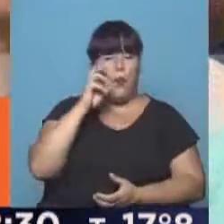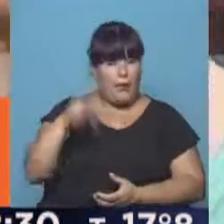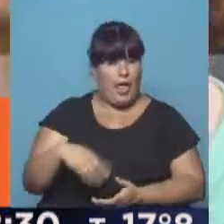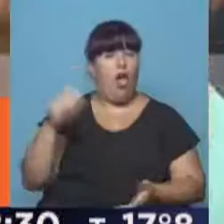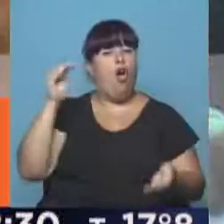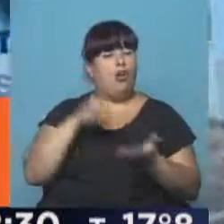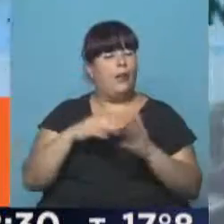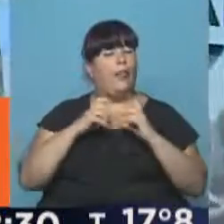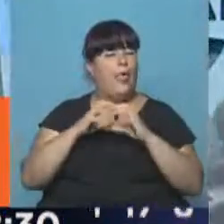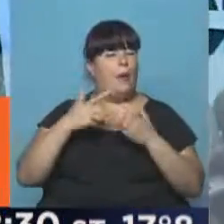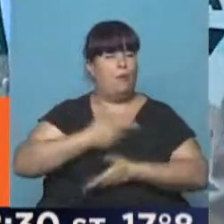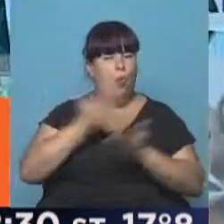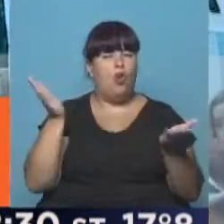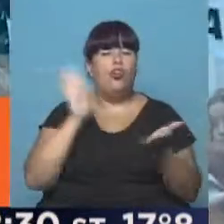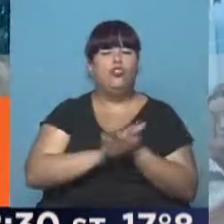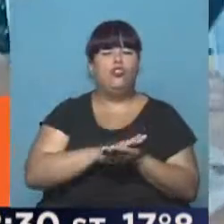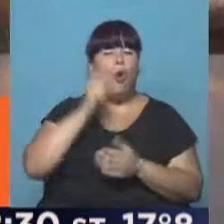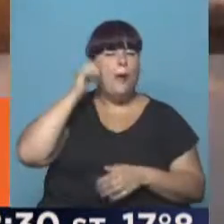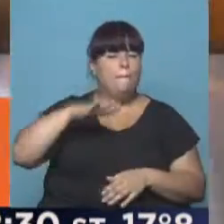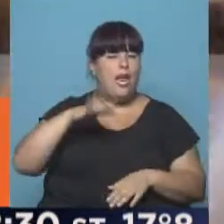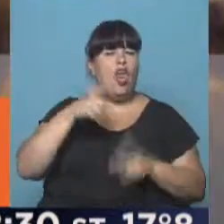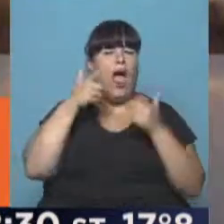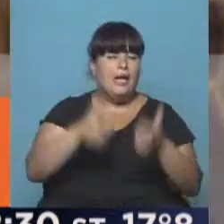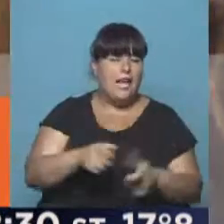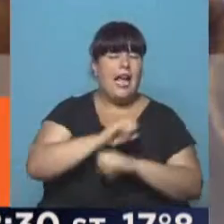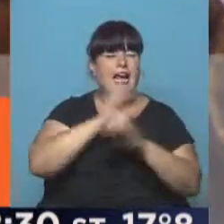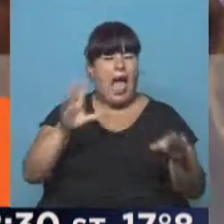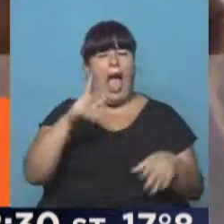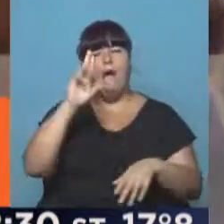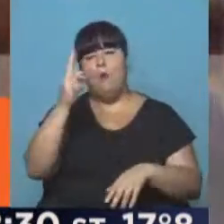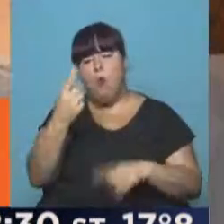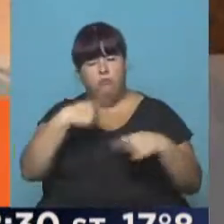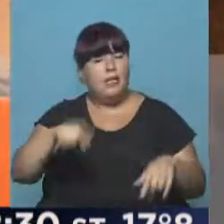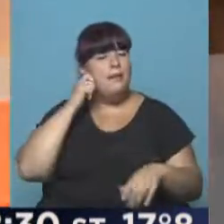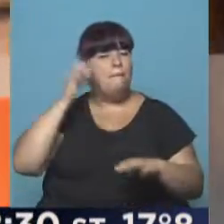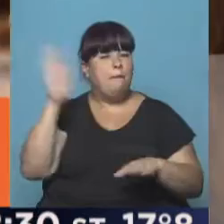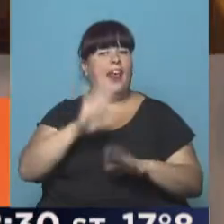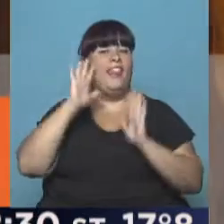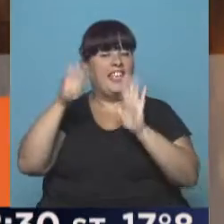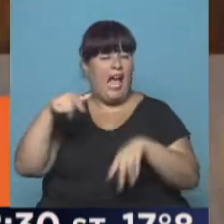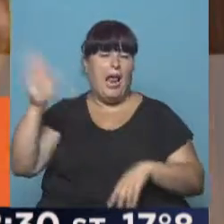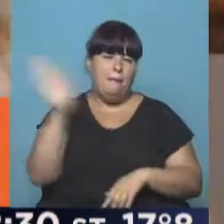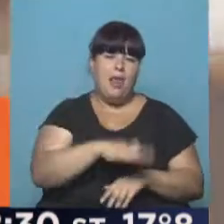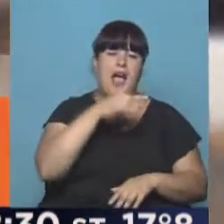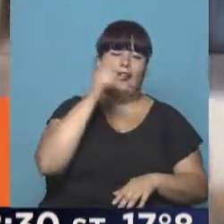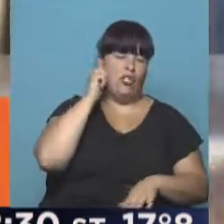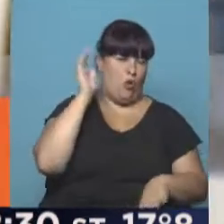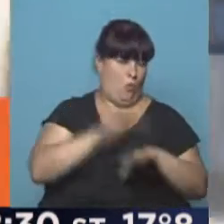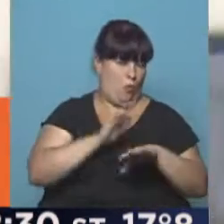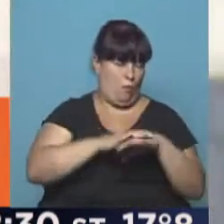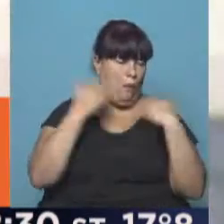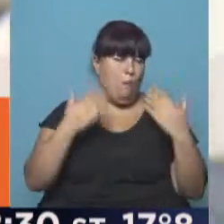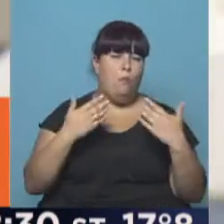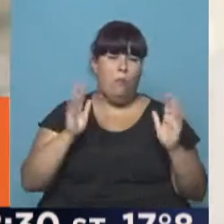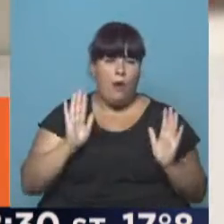volvió a poner en el debate público la participación de menores en delitos graves y la posibilidad de bajar de 16 a 14 años la edad